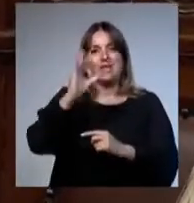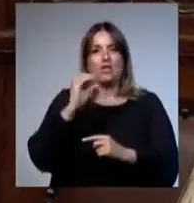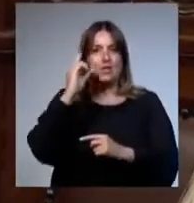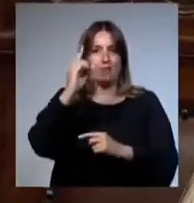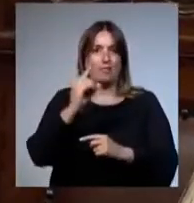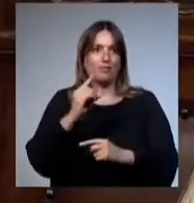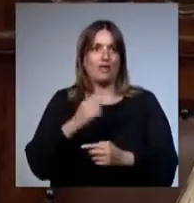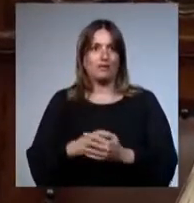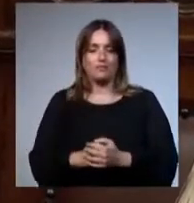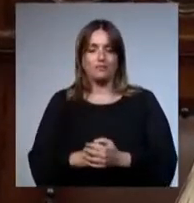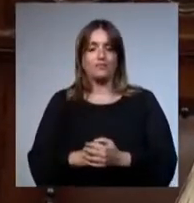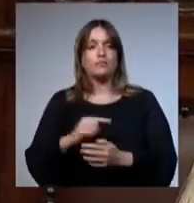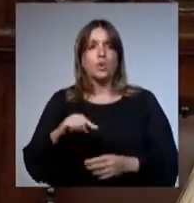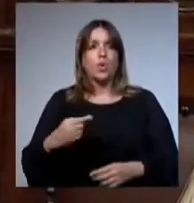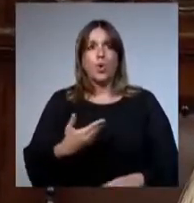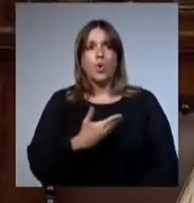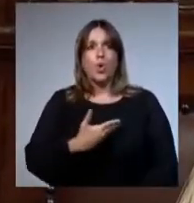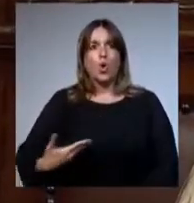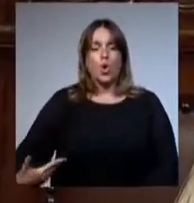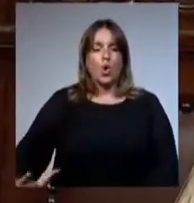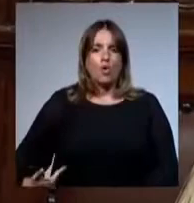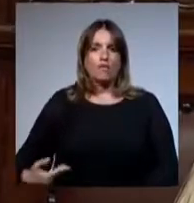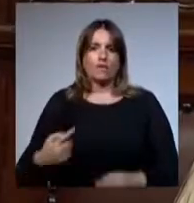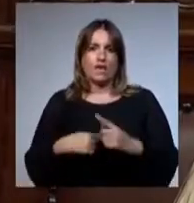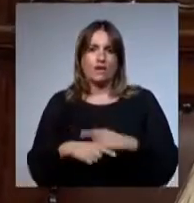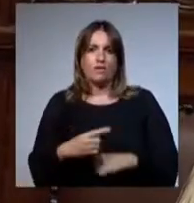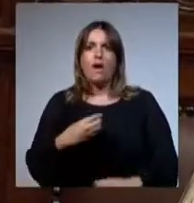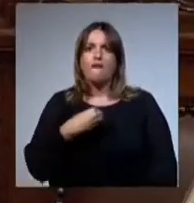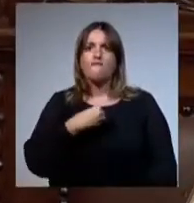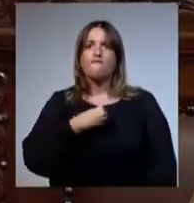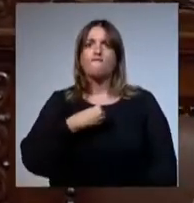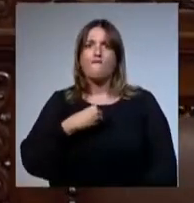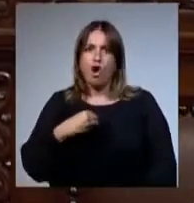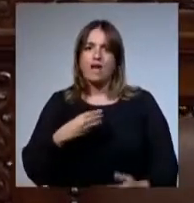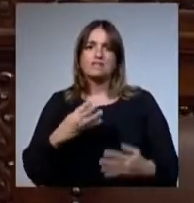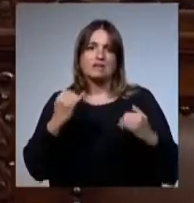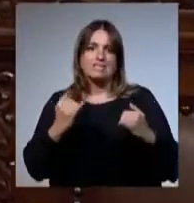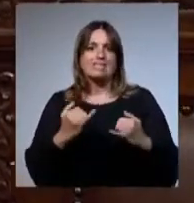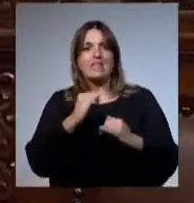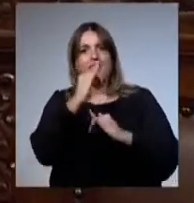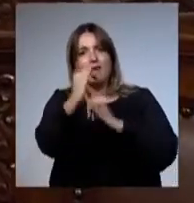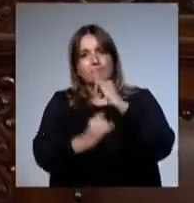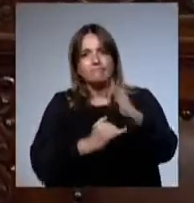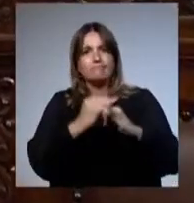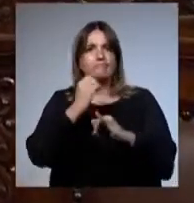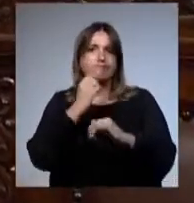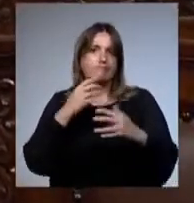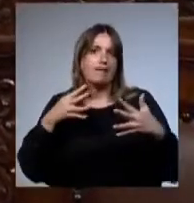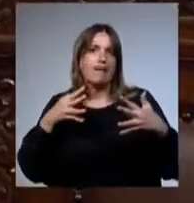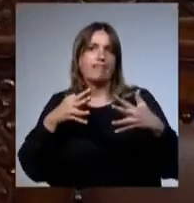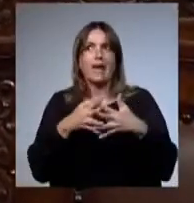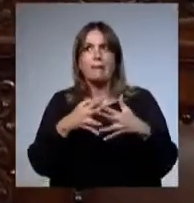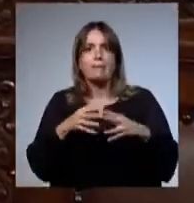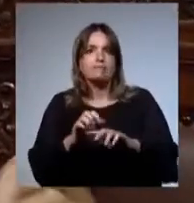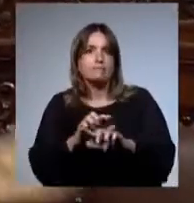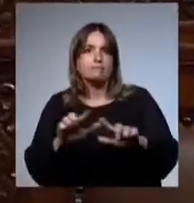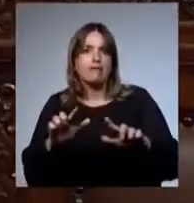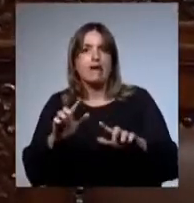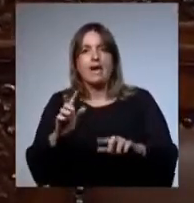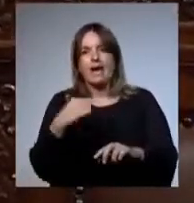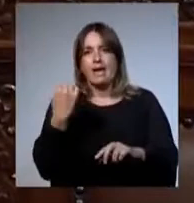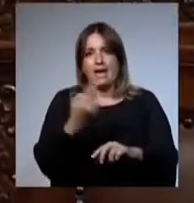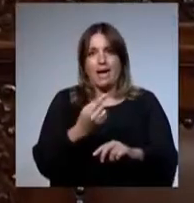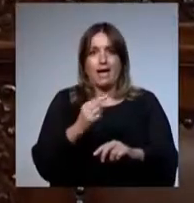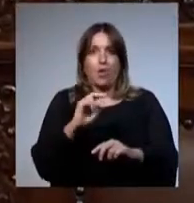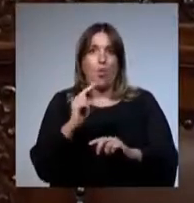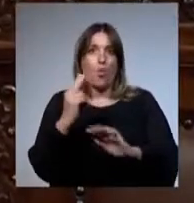Nuestro Gobierno tiene una profunda vocación de transparencia y de información a los poderes y a